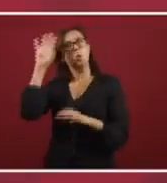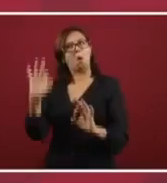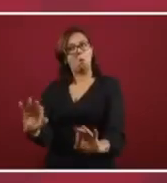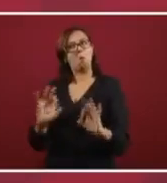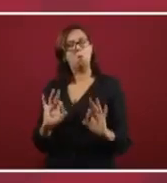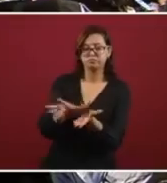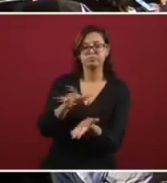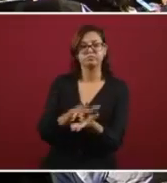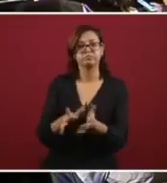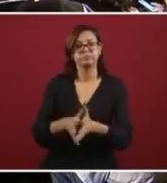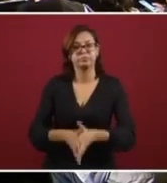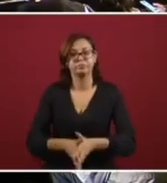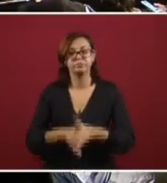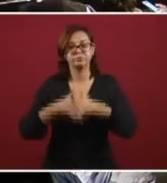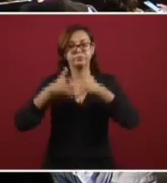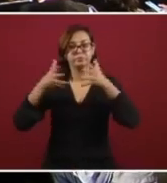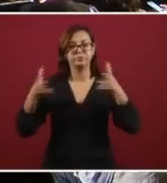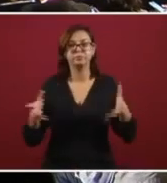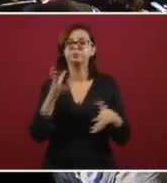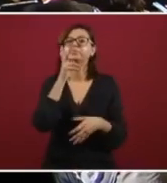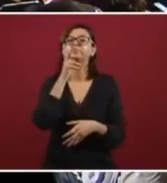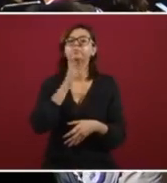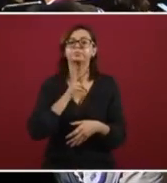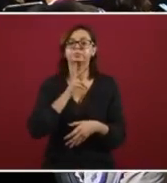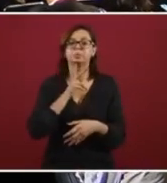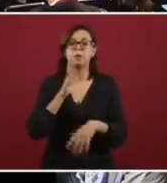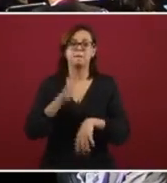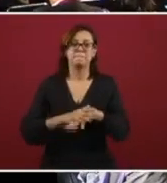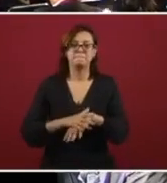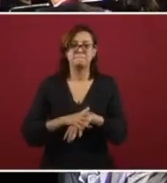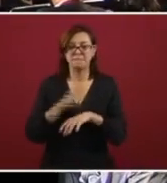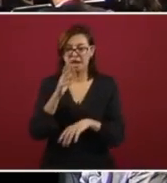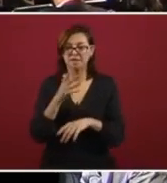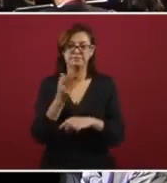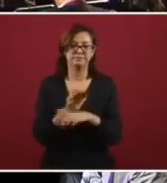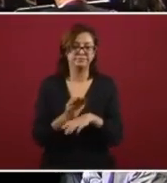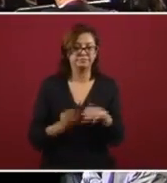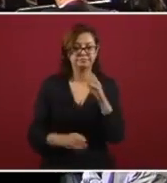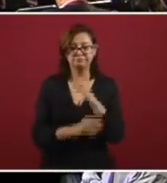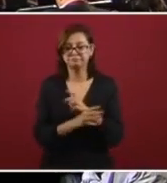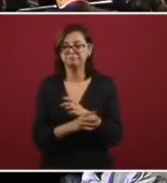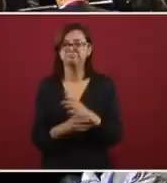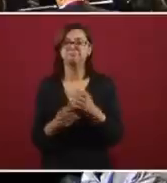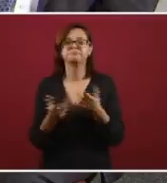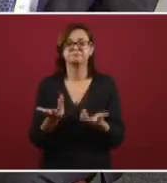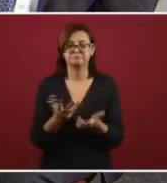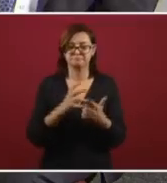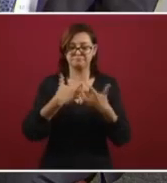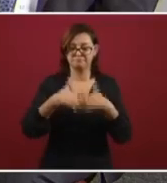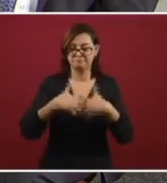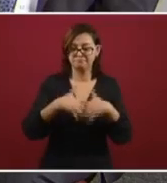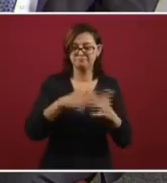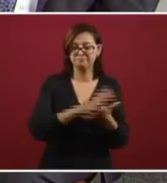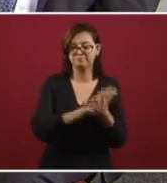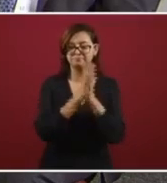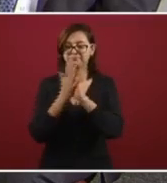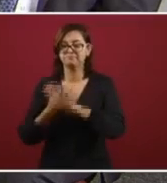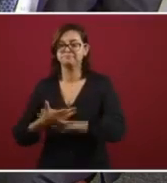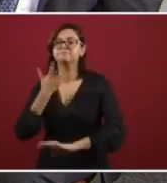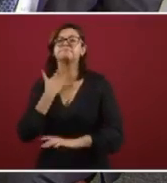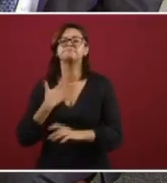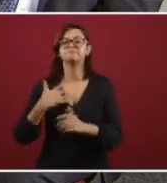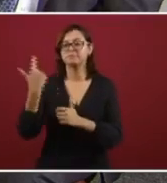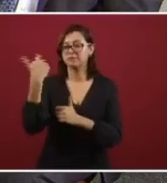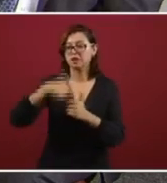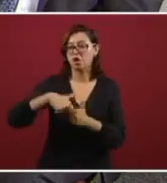prensa matutina afirmó que ahora se impulsa la inversión pública para aumentar la producción petrolera para convertir a pemex en poco tiempo en la